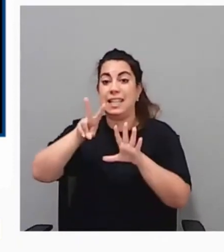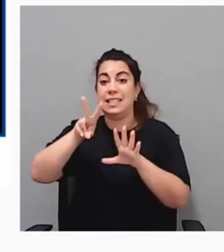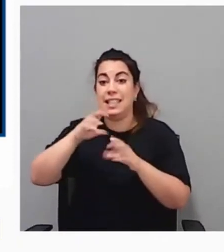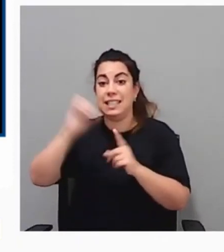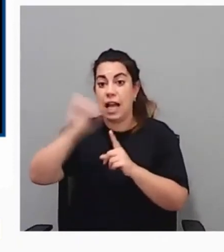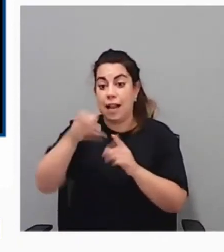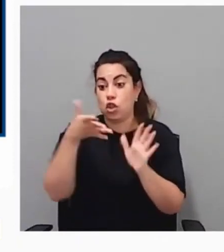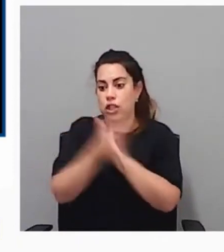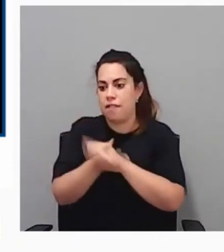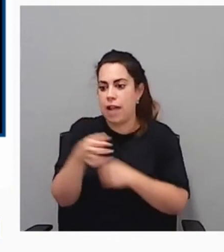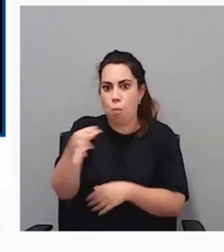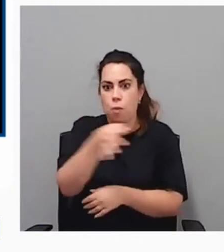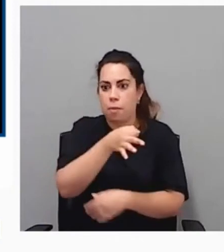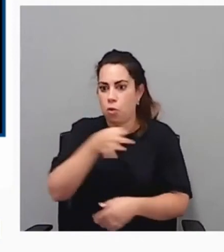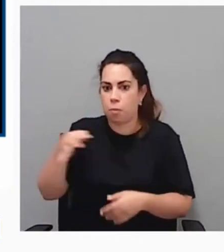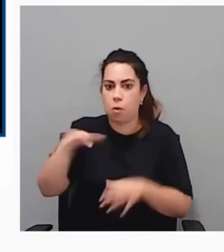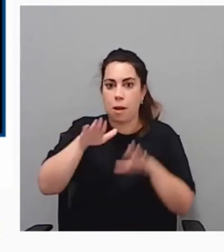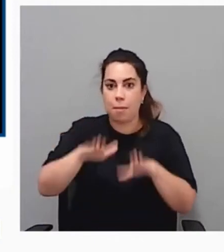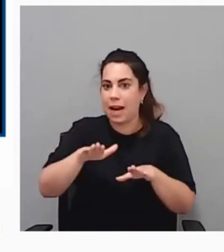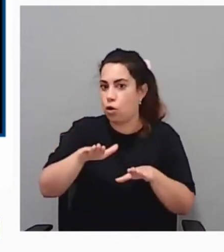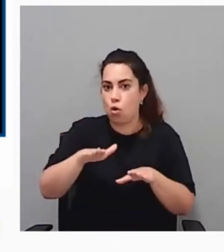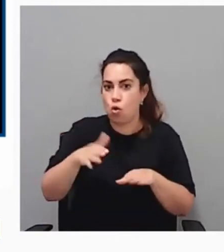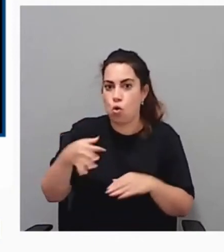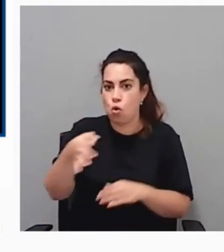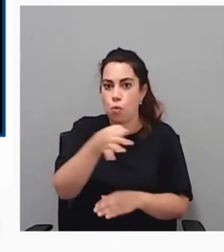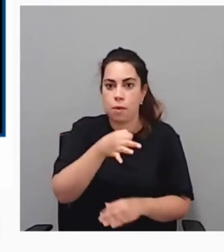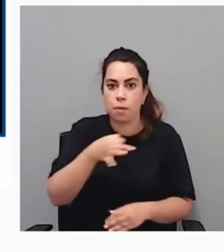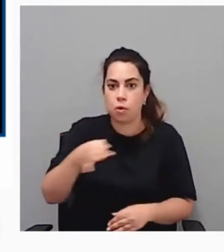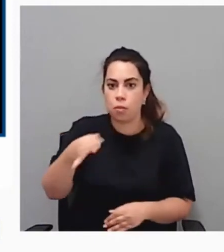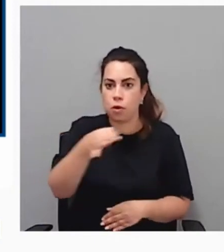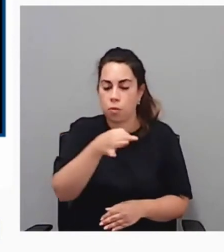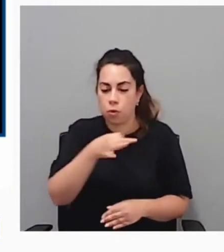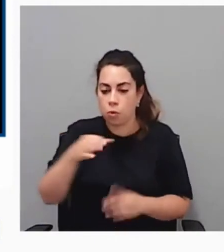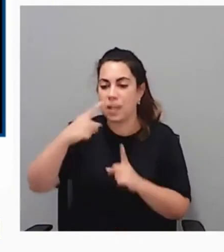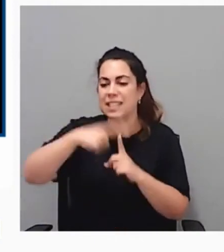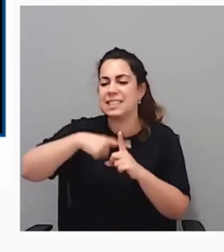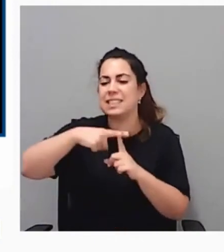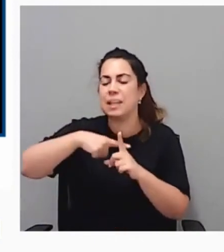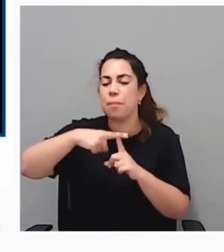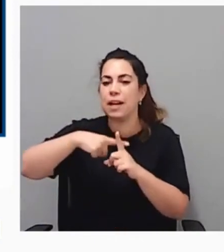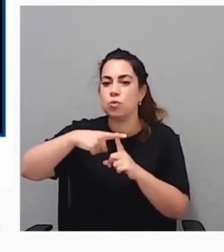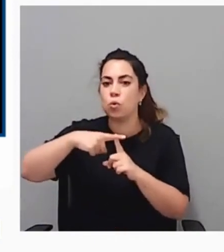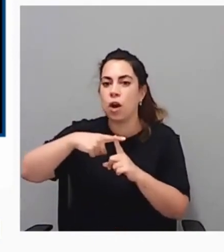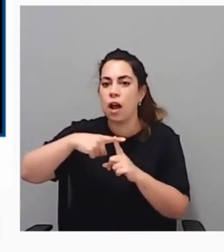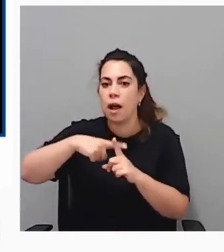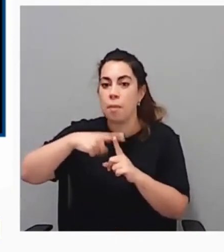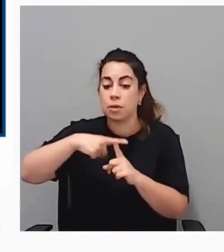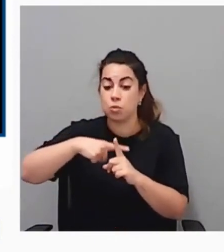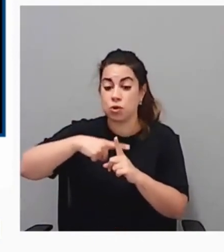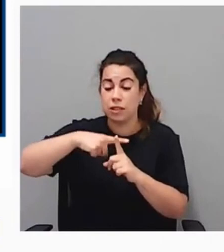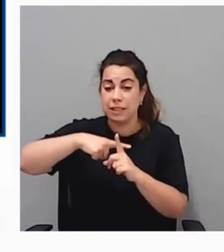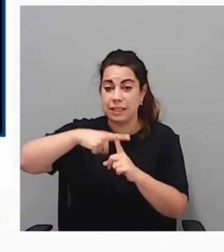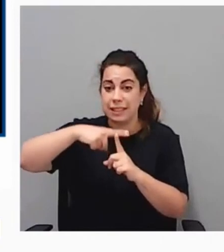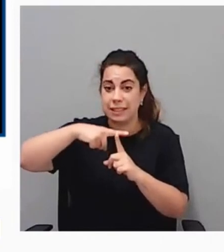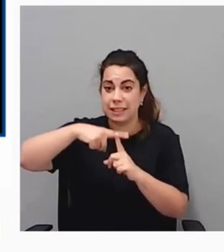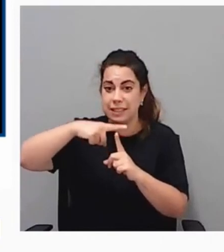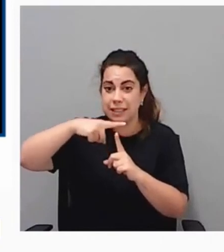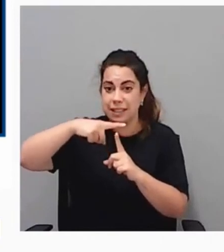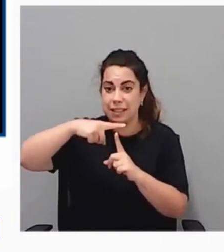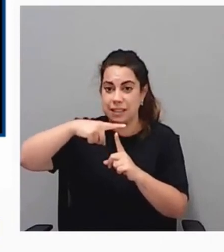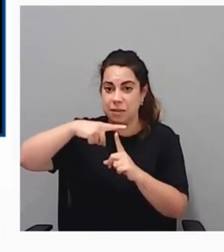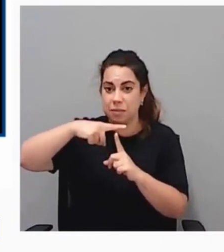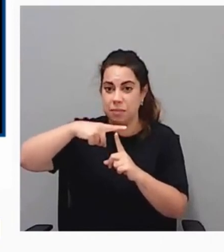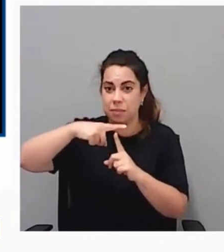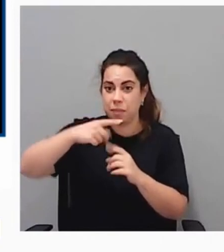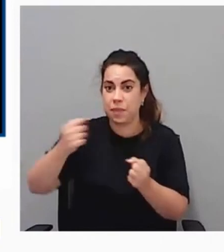un físico, otro misterio. La temperatura es que cuando sube la temperatura, la energía hace que